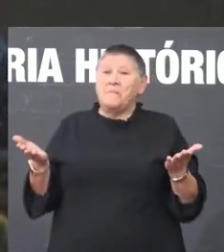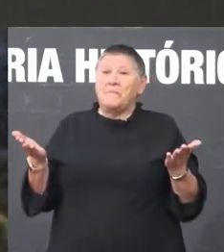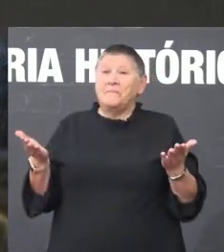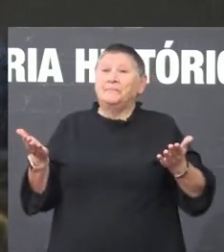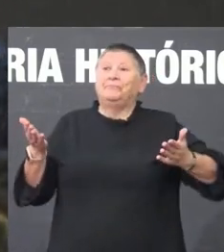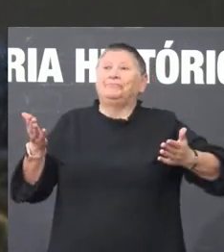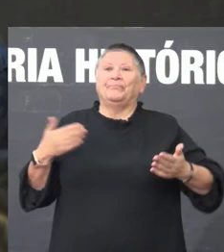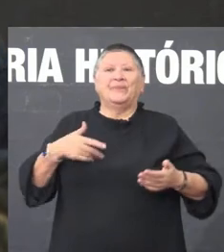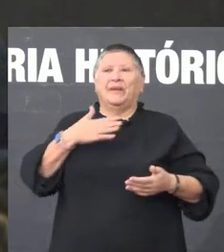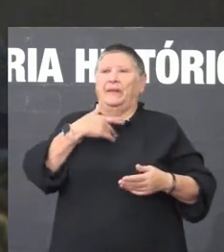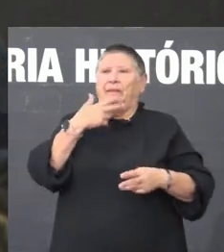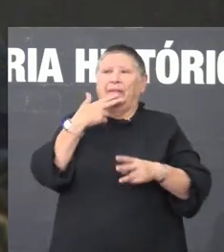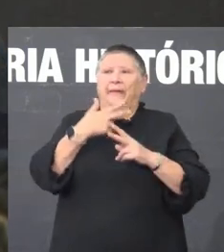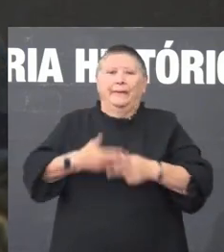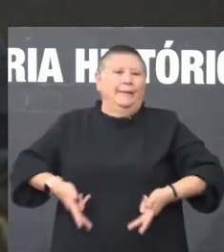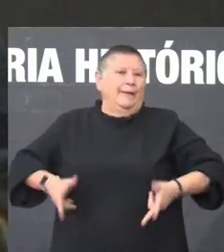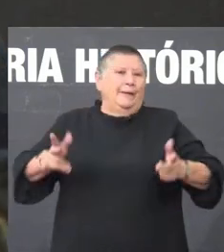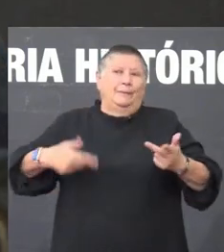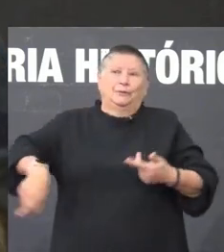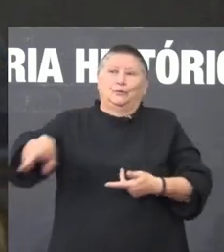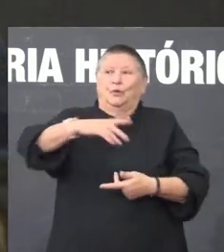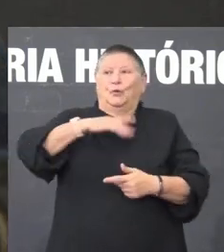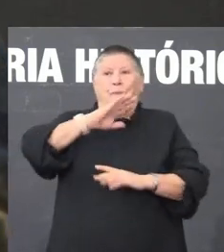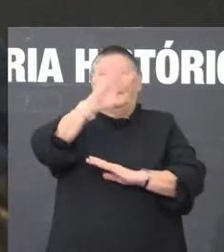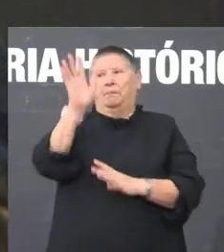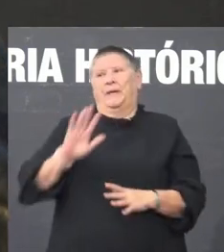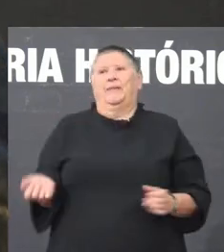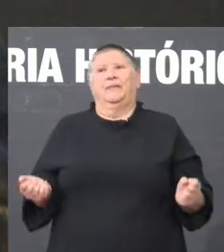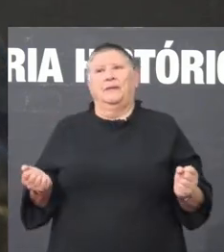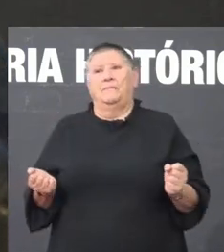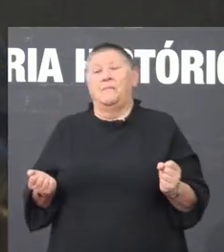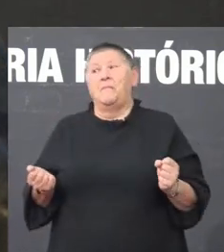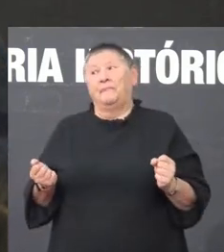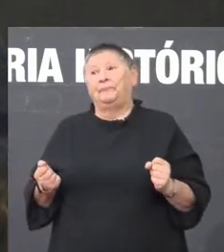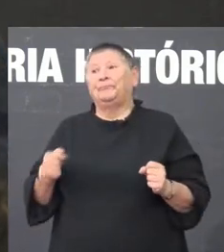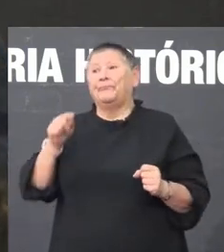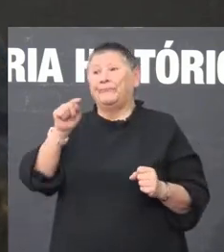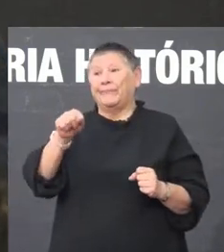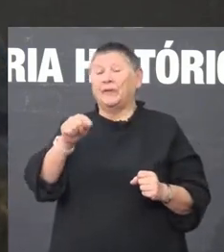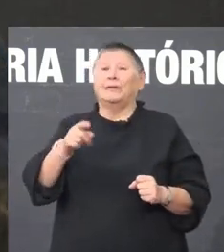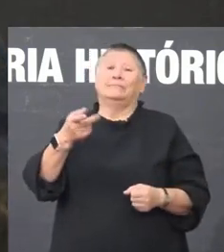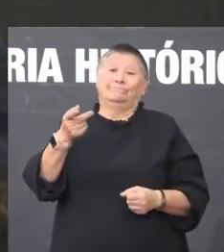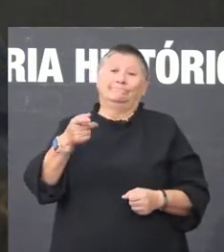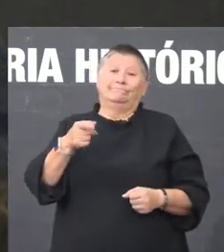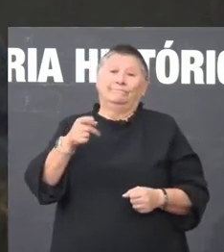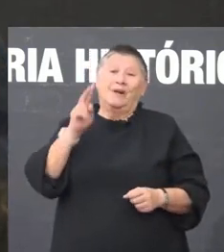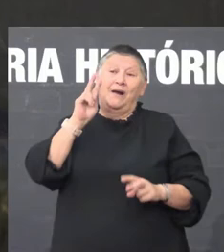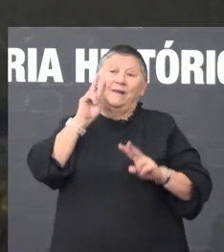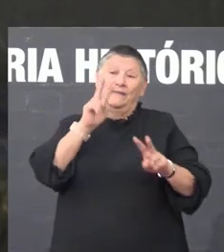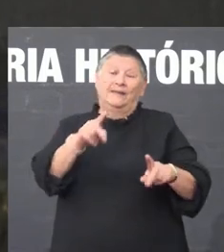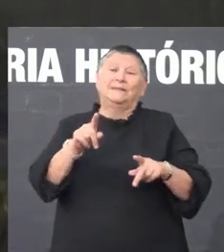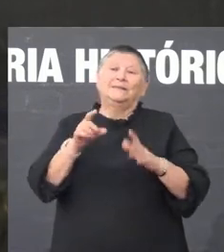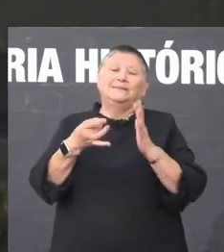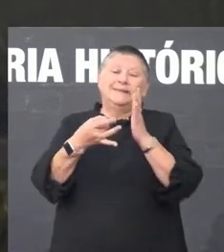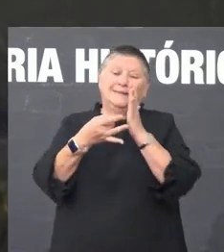barra libre, ¿no? De manera que yo creo que eso tiene mucho que ver con la calidad democrática.